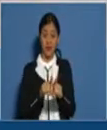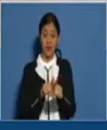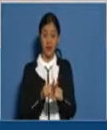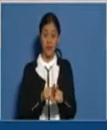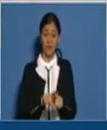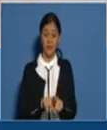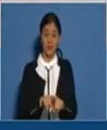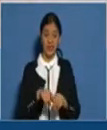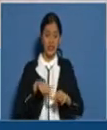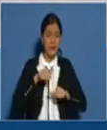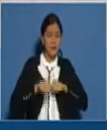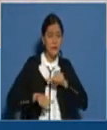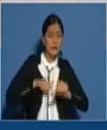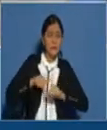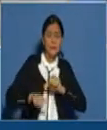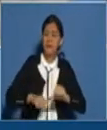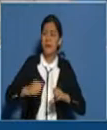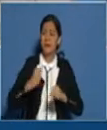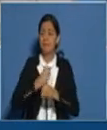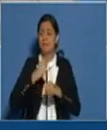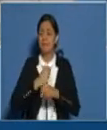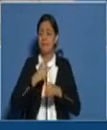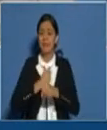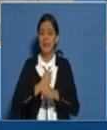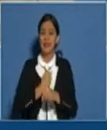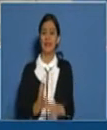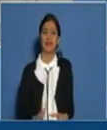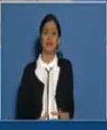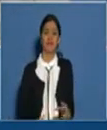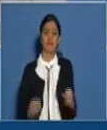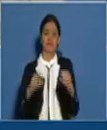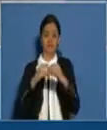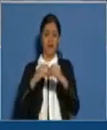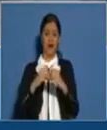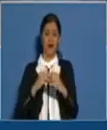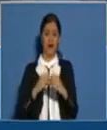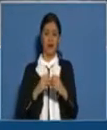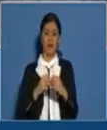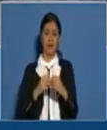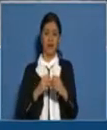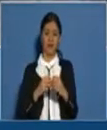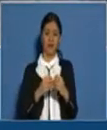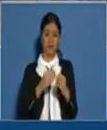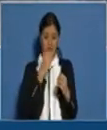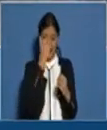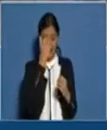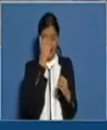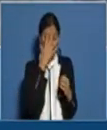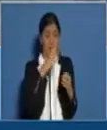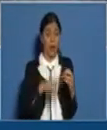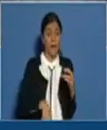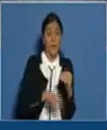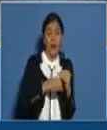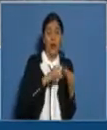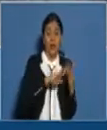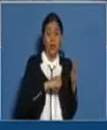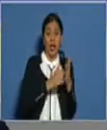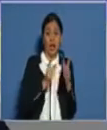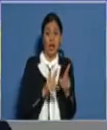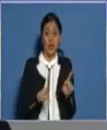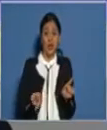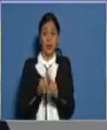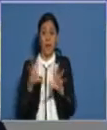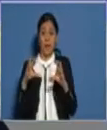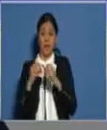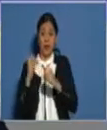el mismo esfuerzo del trabajo, que es sumamente mayor, aún en medio del horario que ya se ha extendido. Así es,